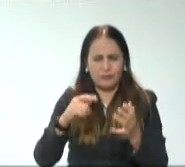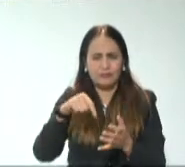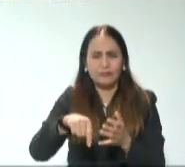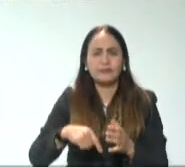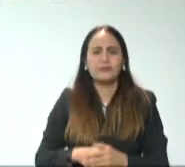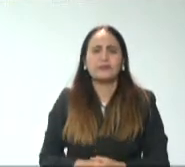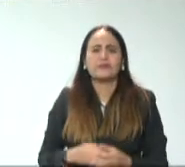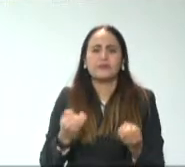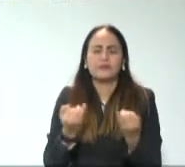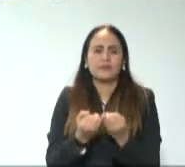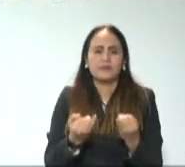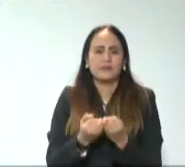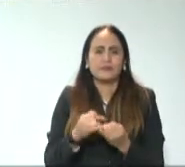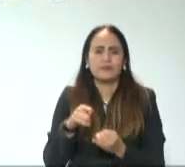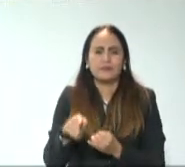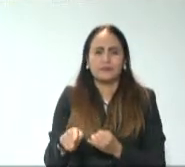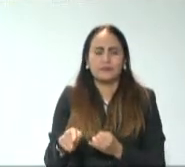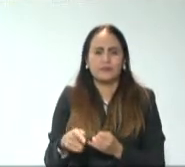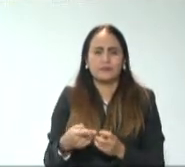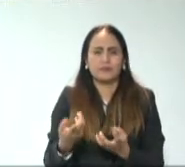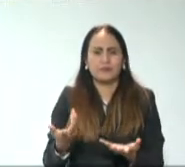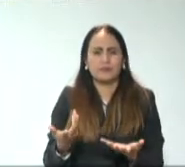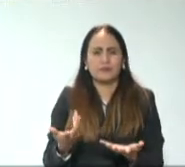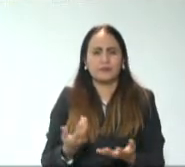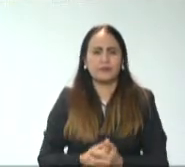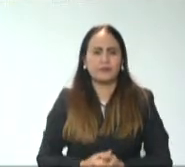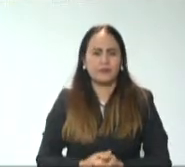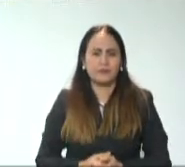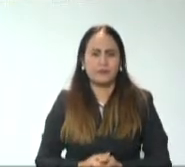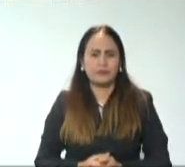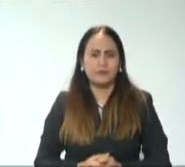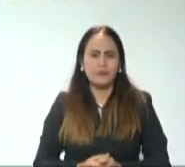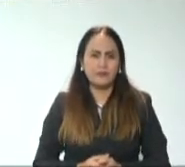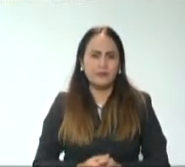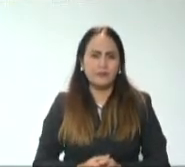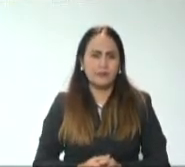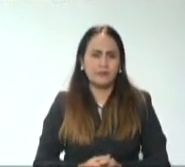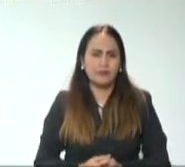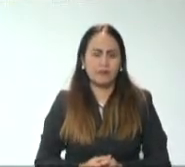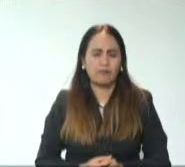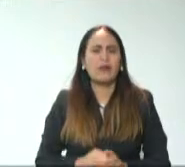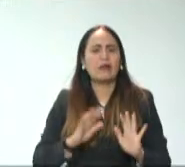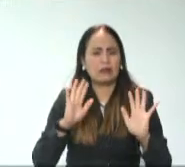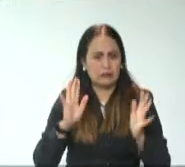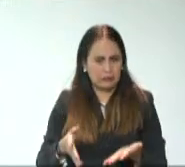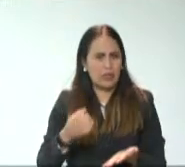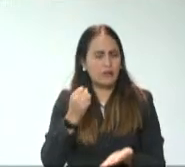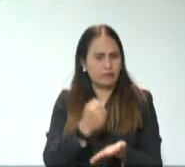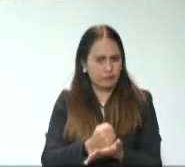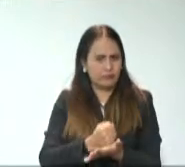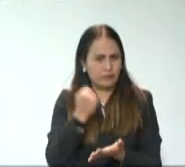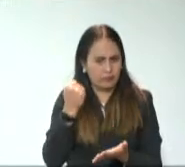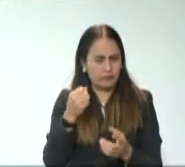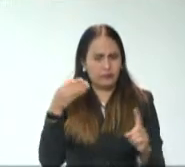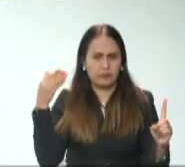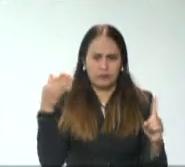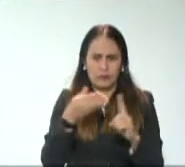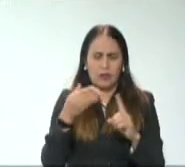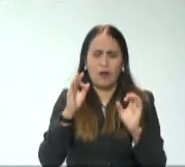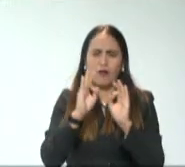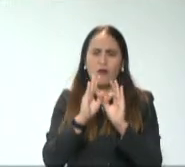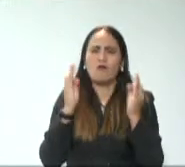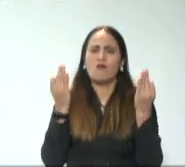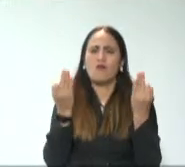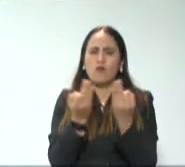y que además Eh Pues a partir de eh de lo que se ha establecido como mtos métodos